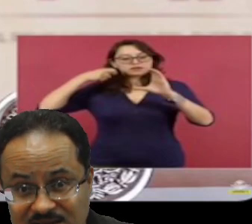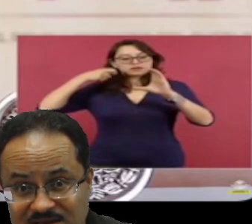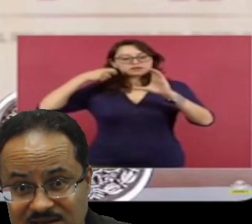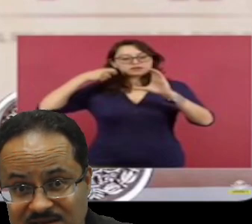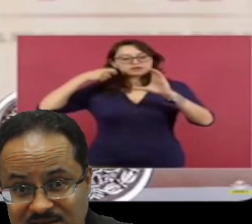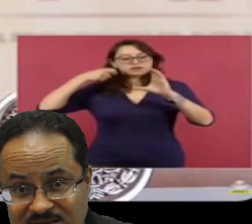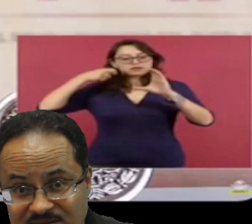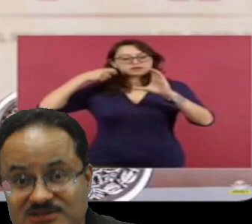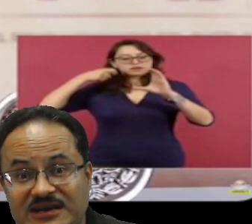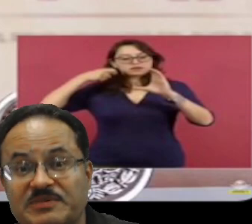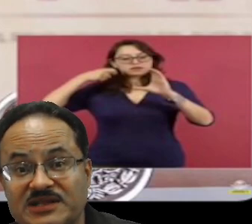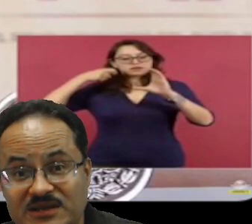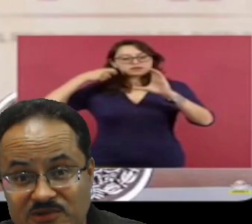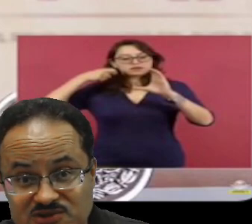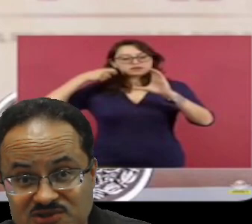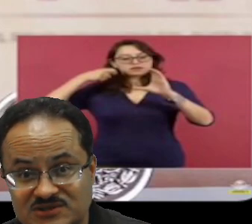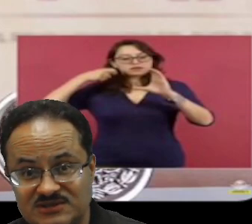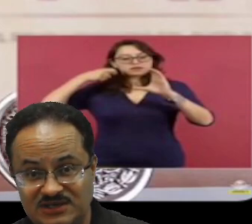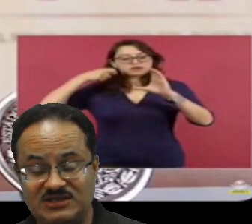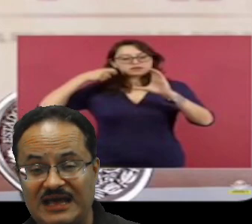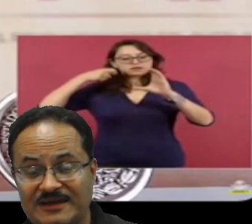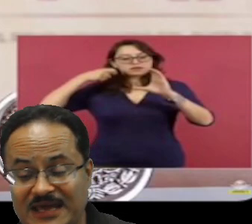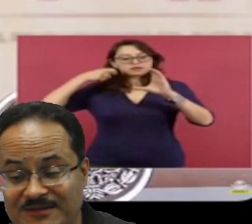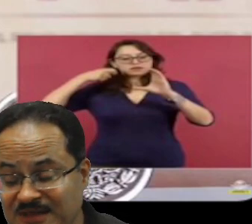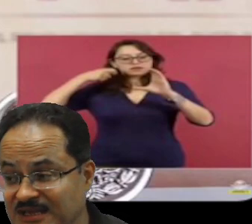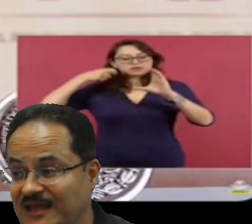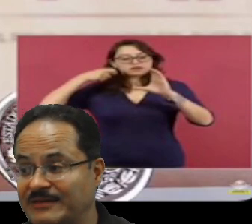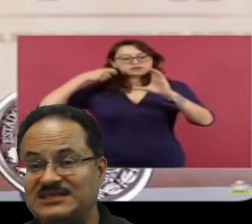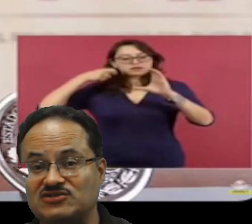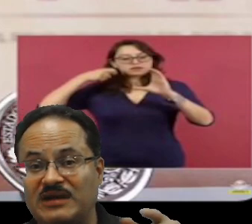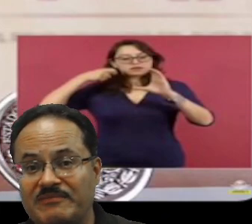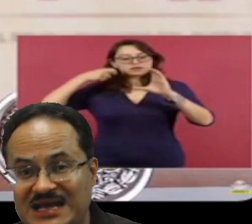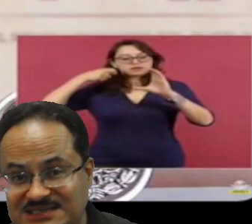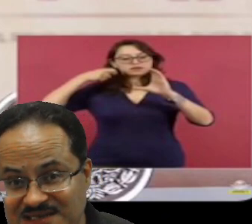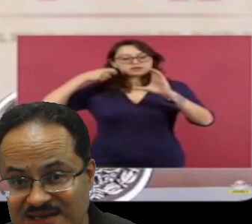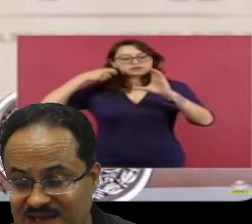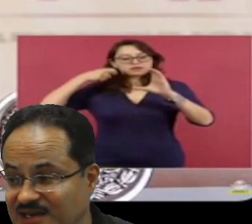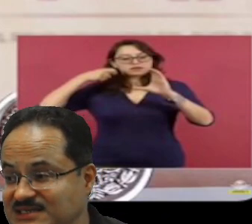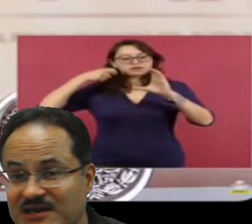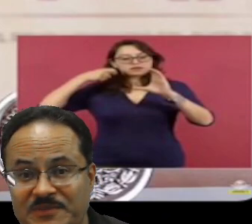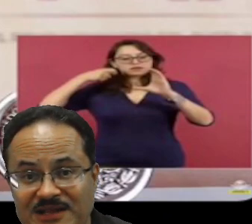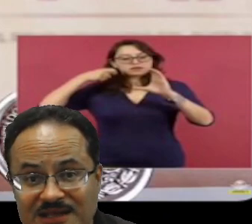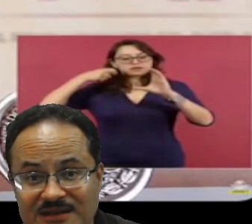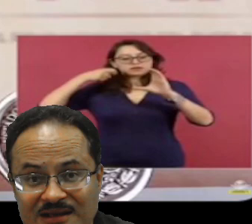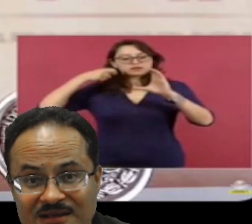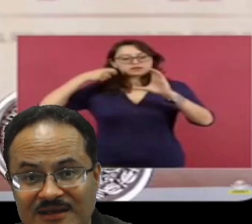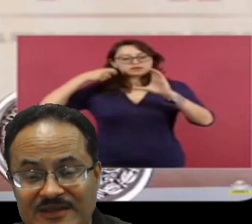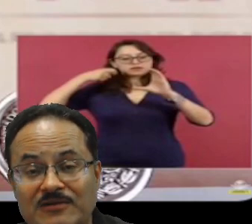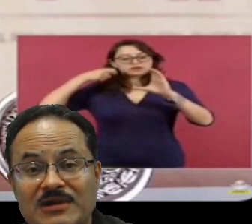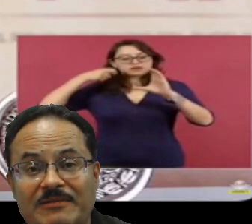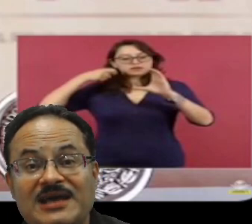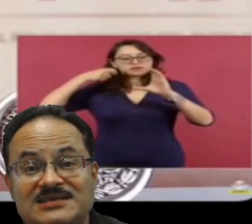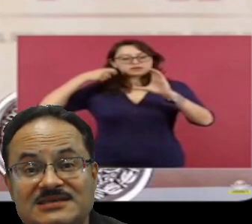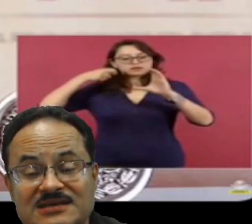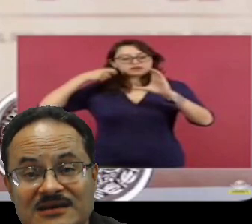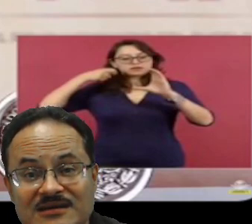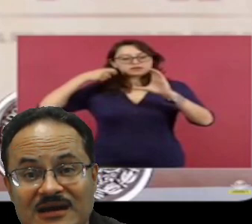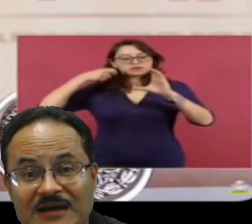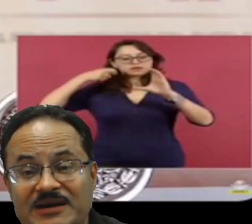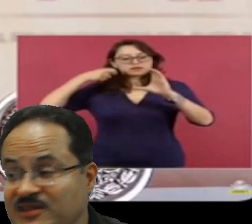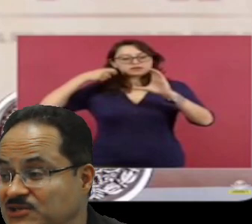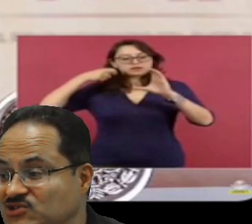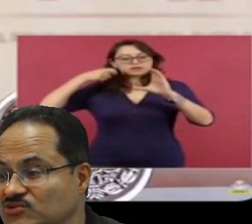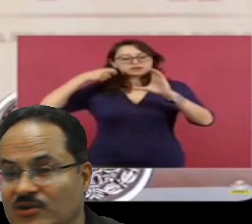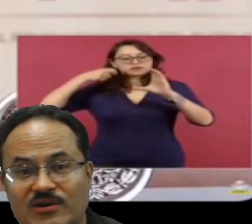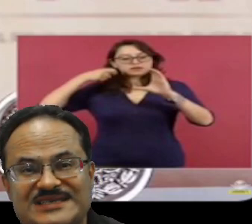día nos arrepentimos y cada qui y cada vez se suman más Quienes se arrepienten de alguna vez